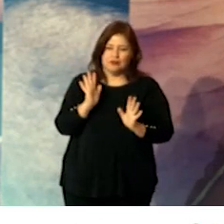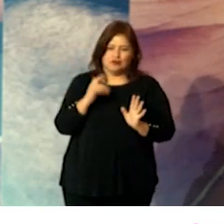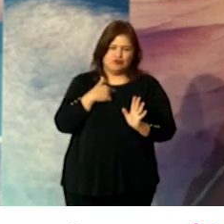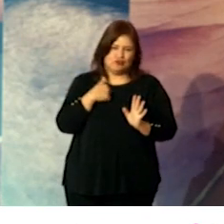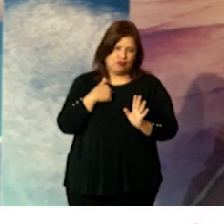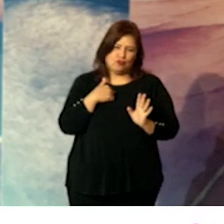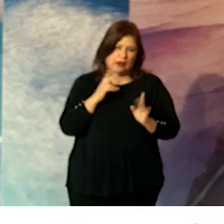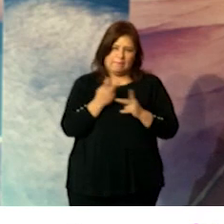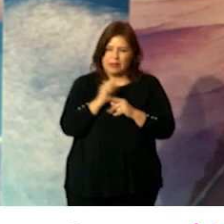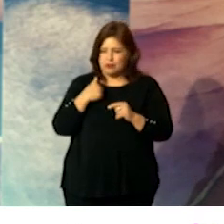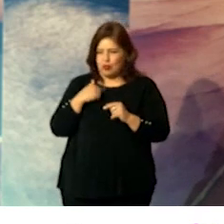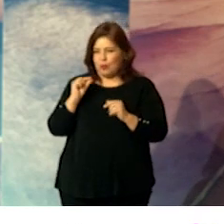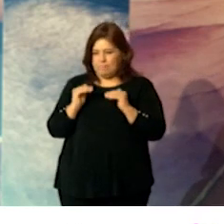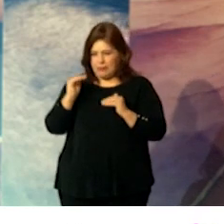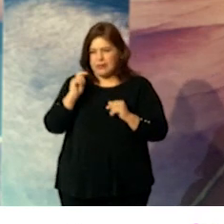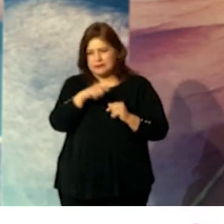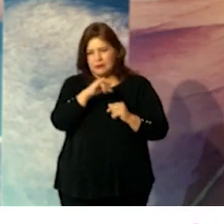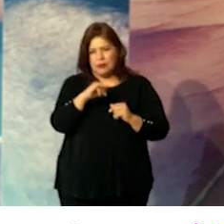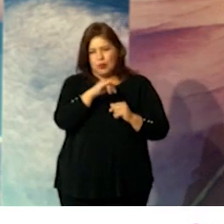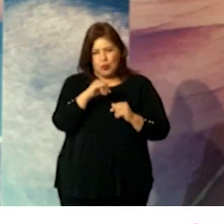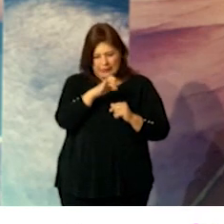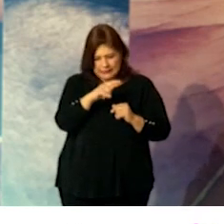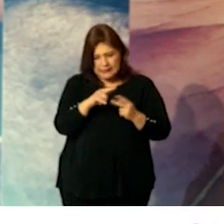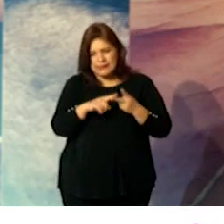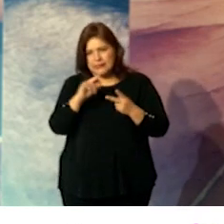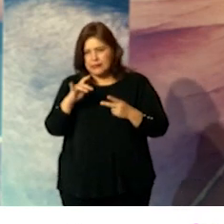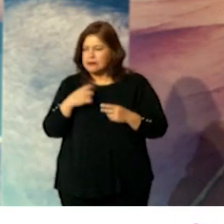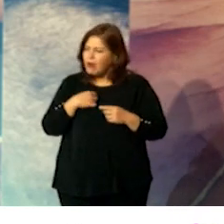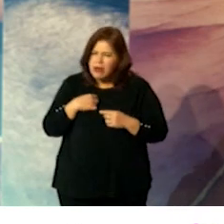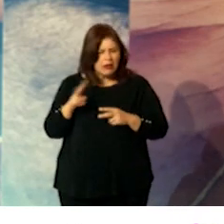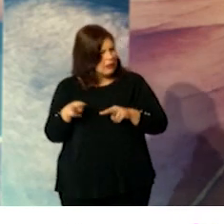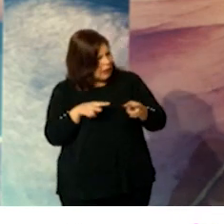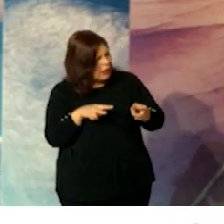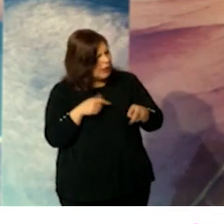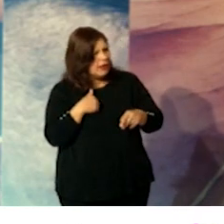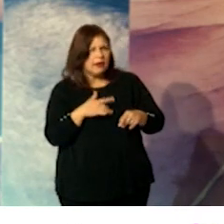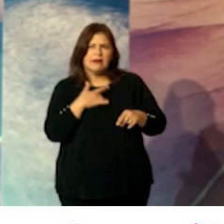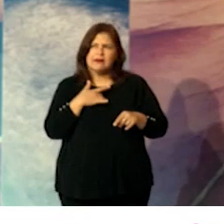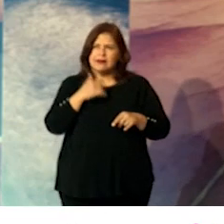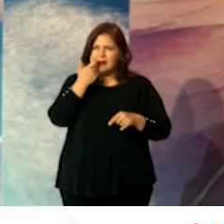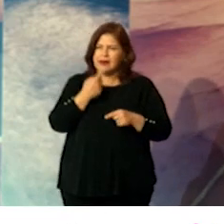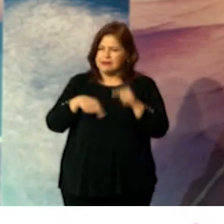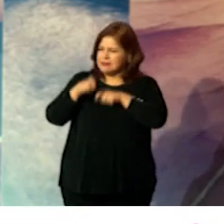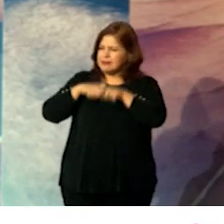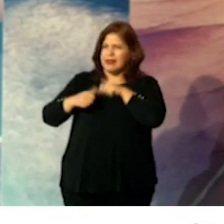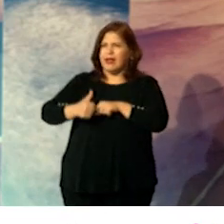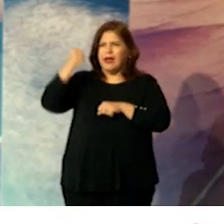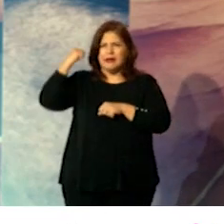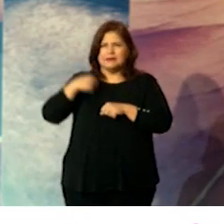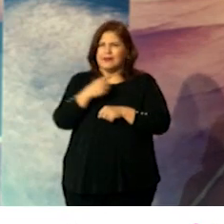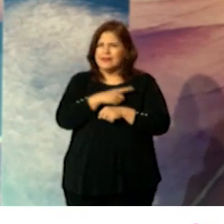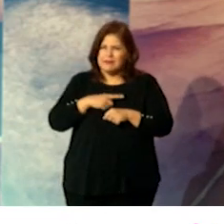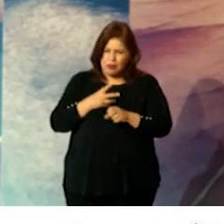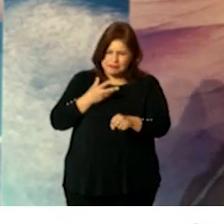que Diane y que Julieta. A mí me pasa que de repente empiezo a escuchar cosas y quiero volver al sistema patriarcal en donde decir, no, eso no va por ahí, tengo que